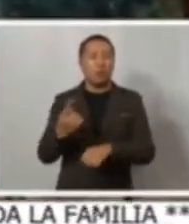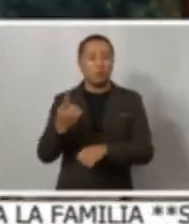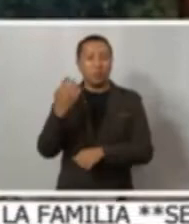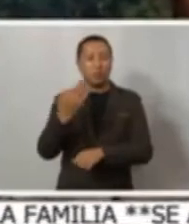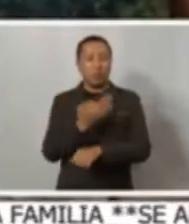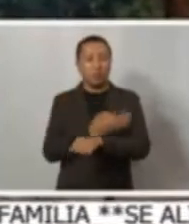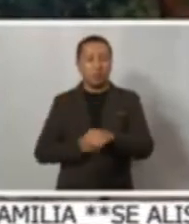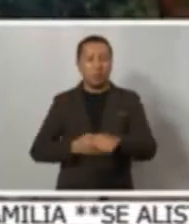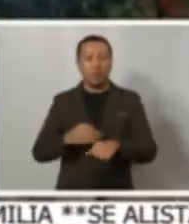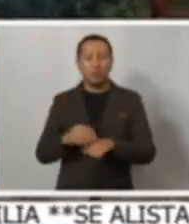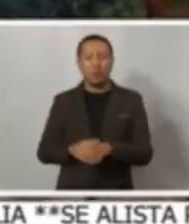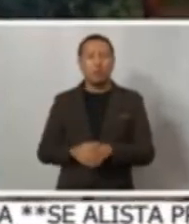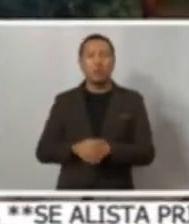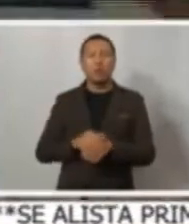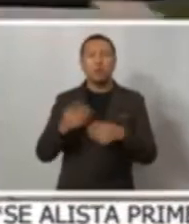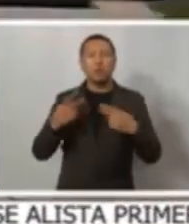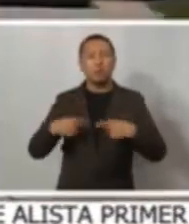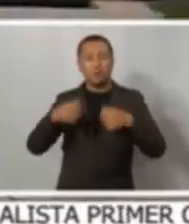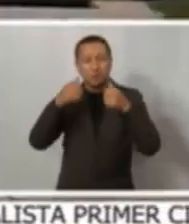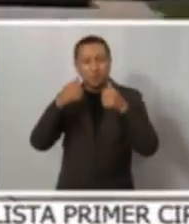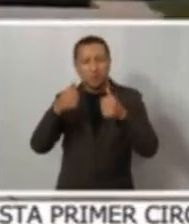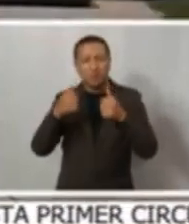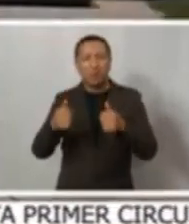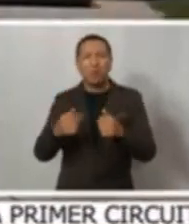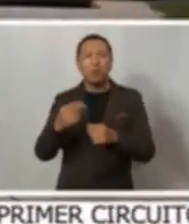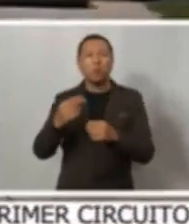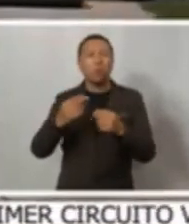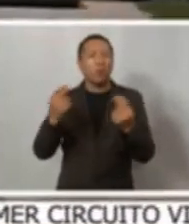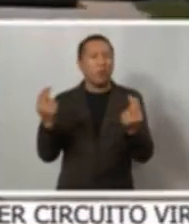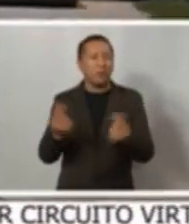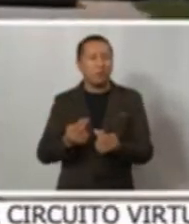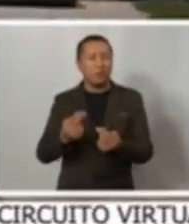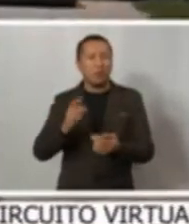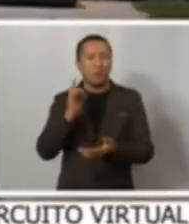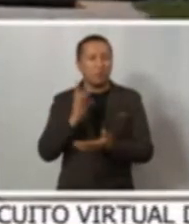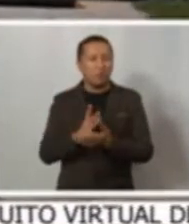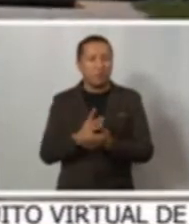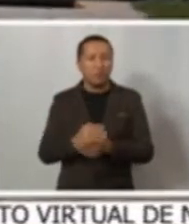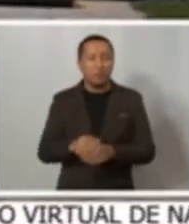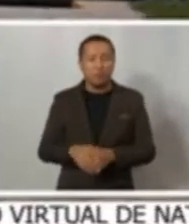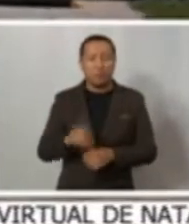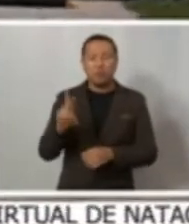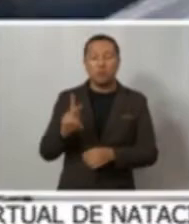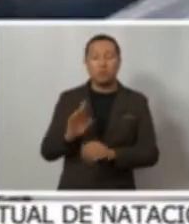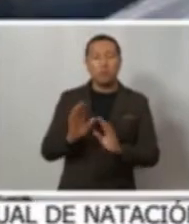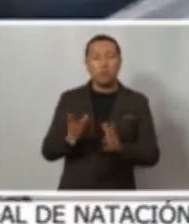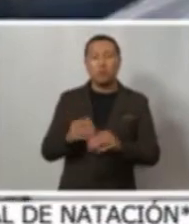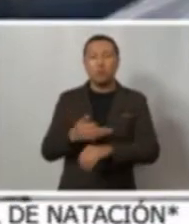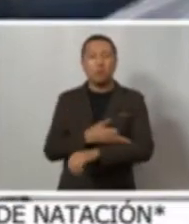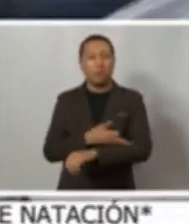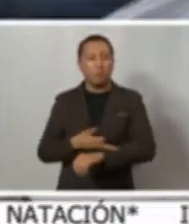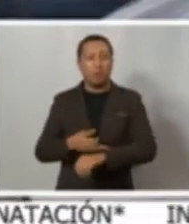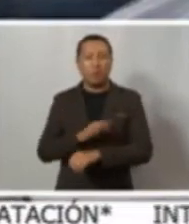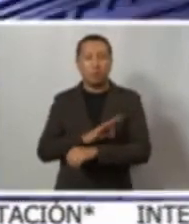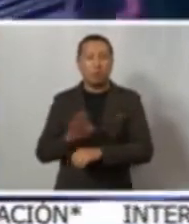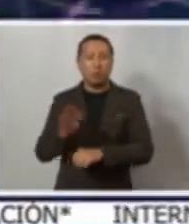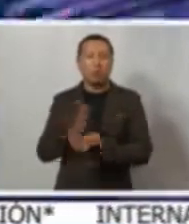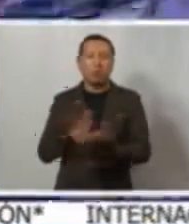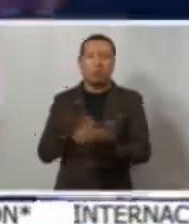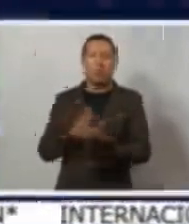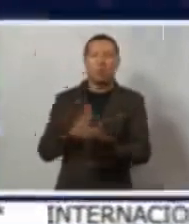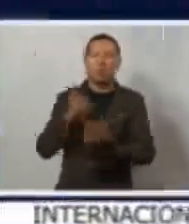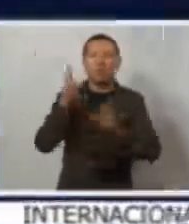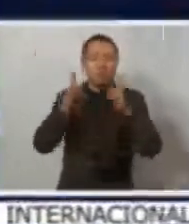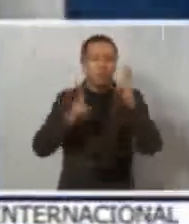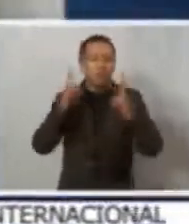consulta externa y solo atenderán urgencias, y una vez pasada la contingencia, se les podrá dar acceso a los familiares para que vean a sus